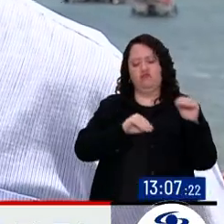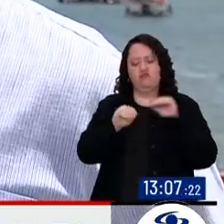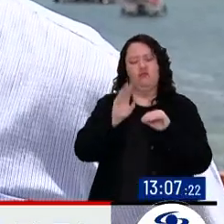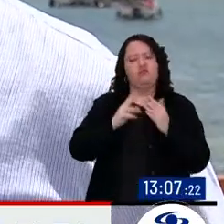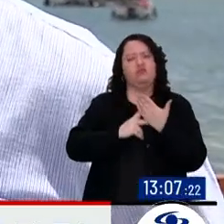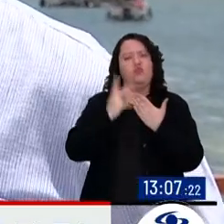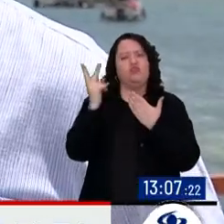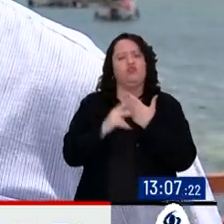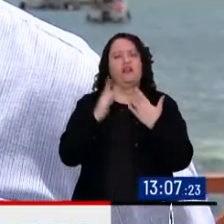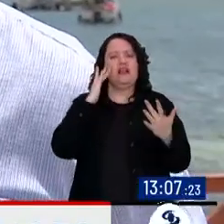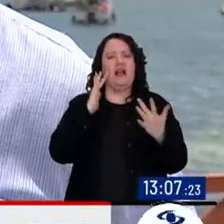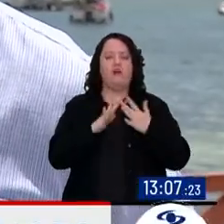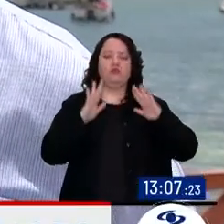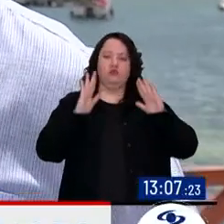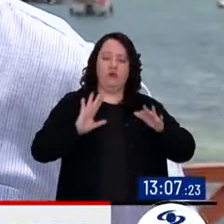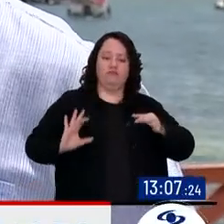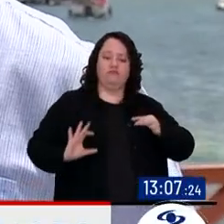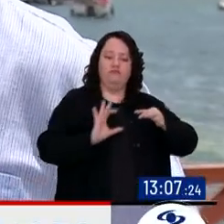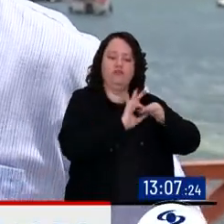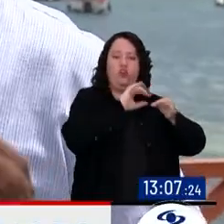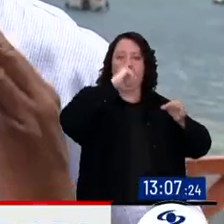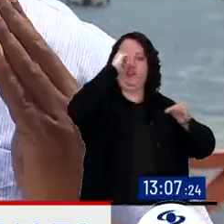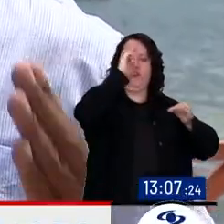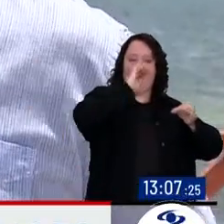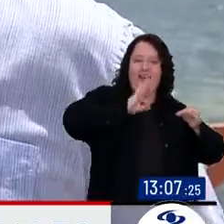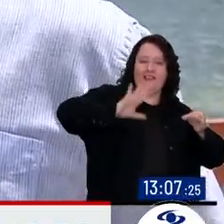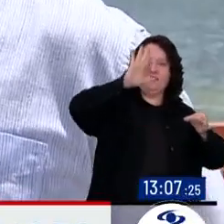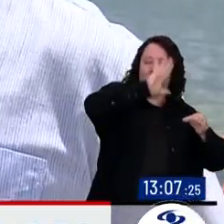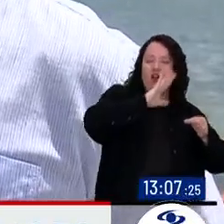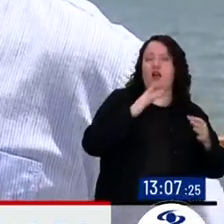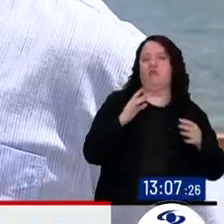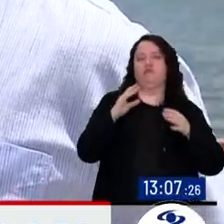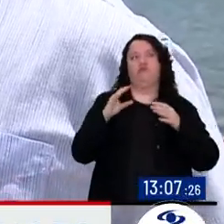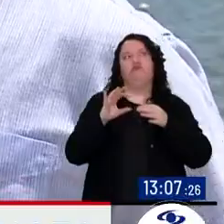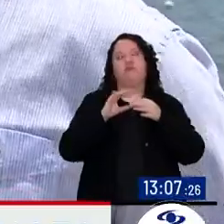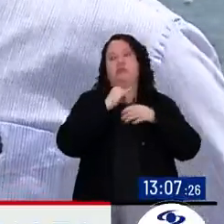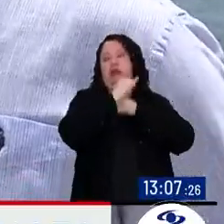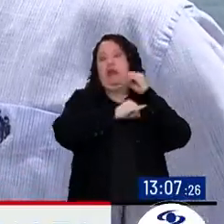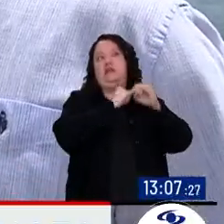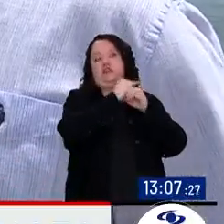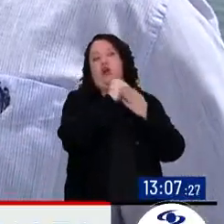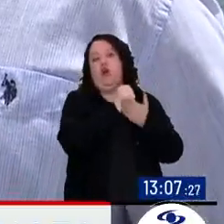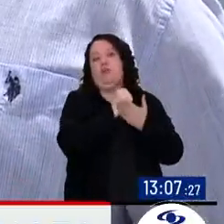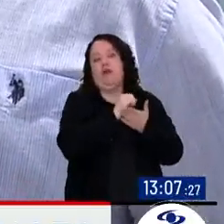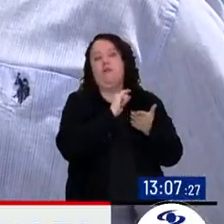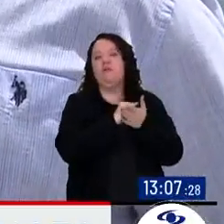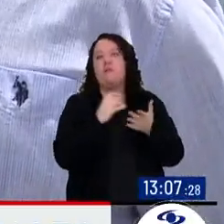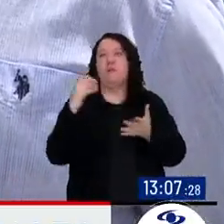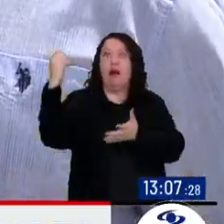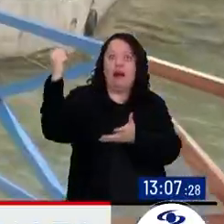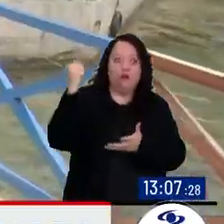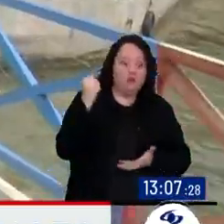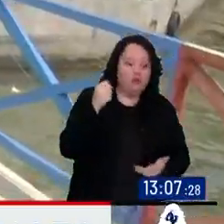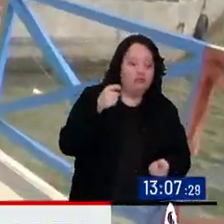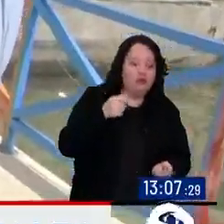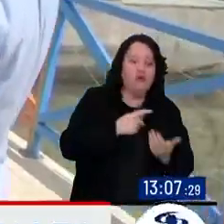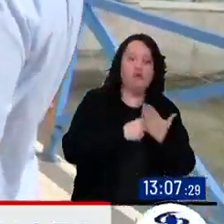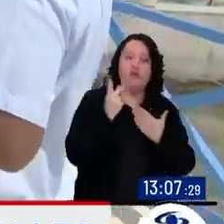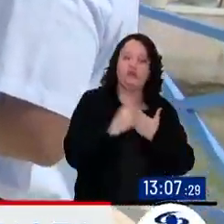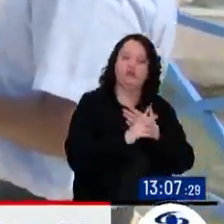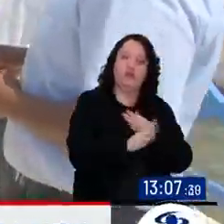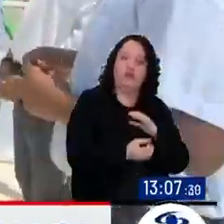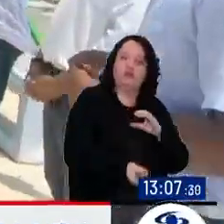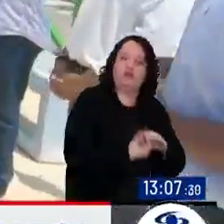proyectos necesarios, articulados con el gobierno nacional, con la misma cooperación internacional, para jalonar recursos para proyectos